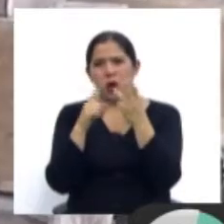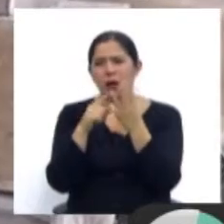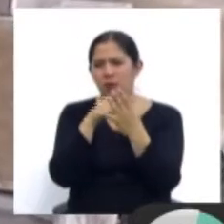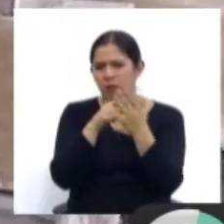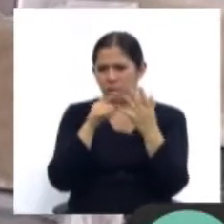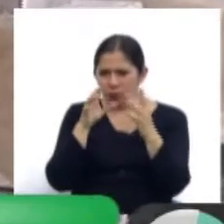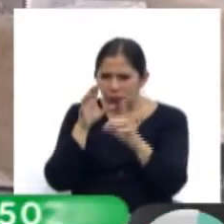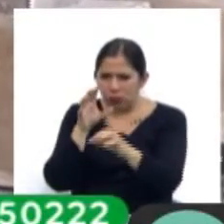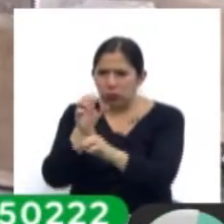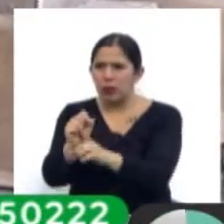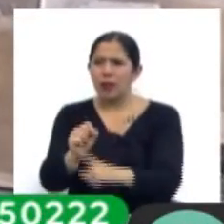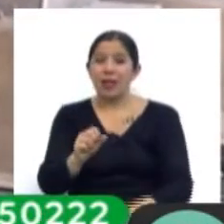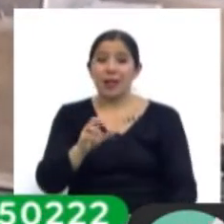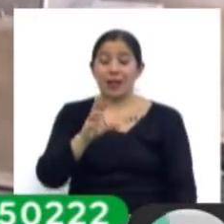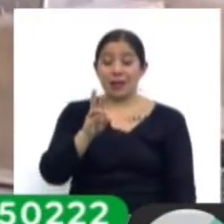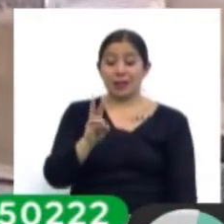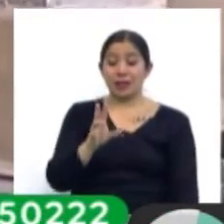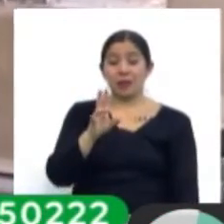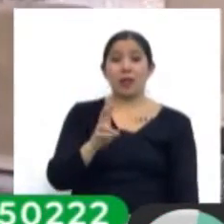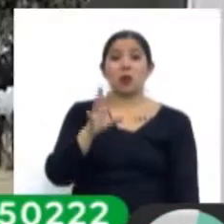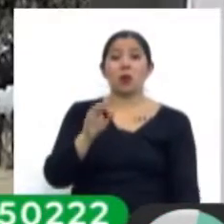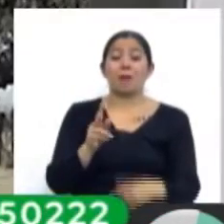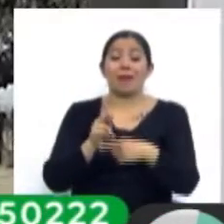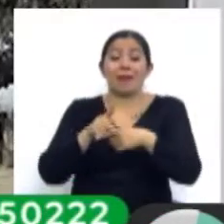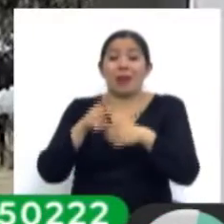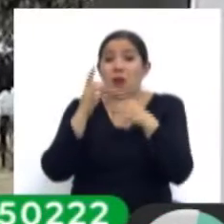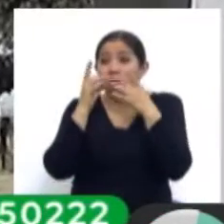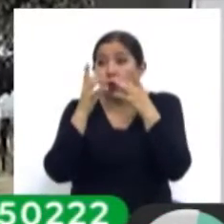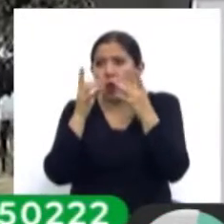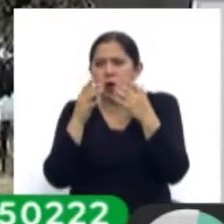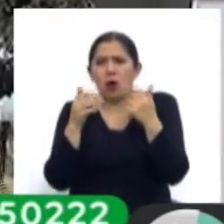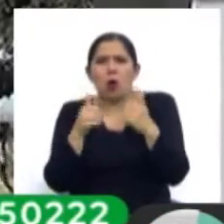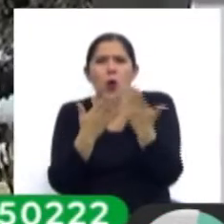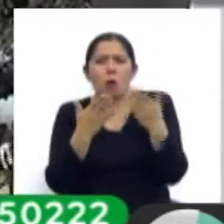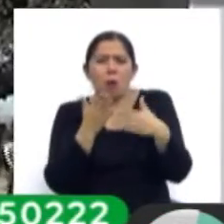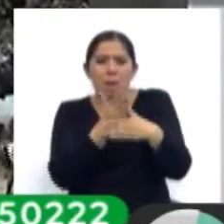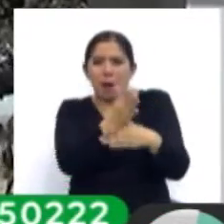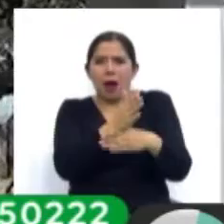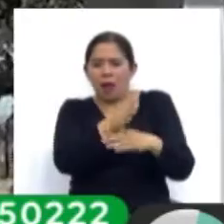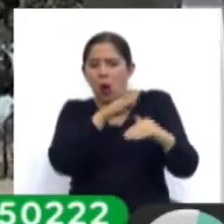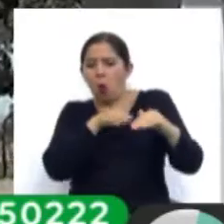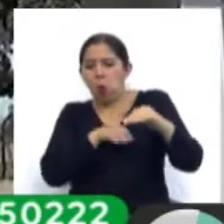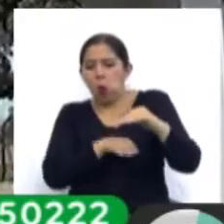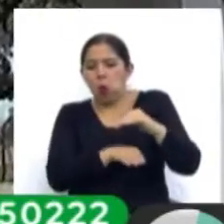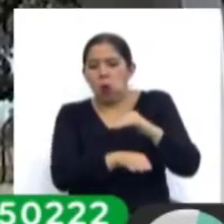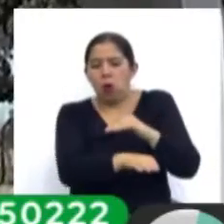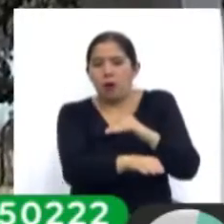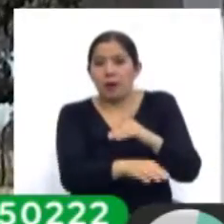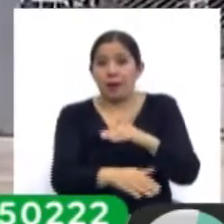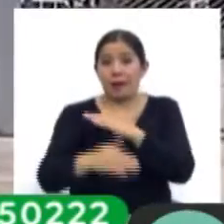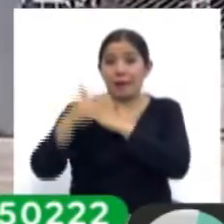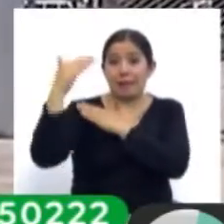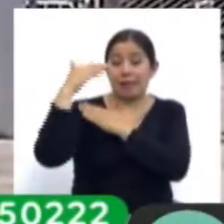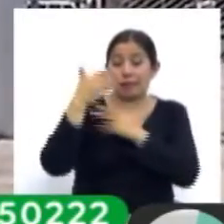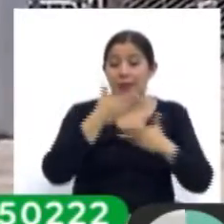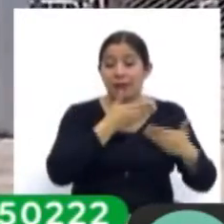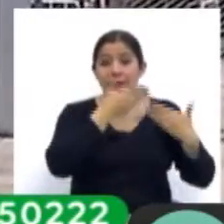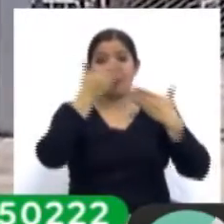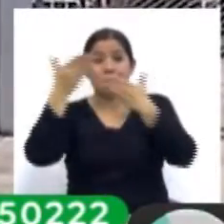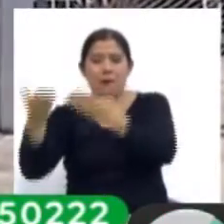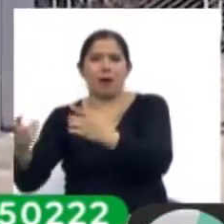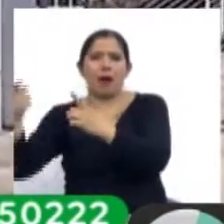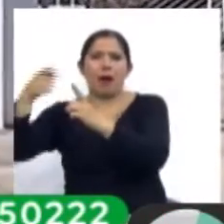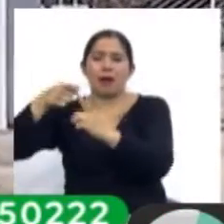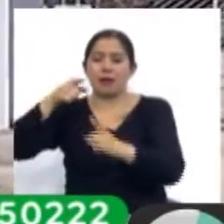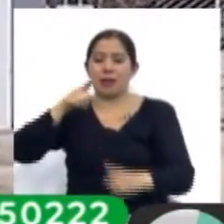de 679 kilos de droga camuflados en un piso de madera cuando la mercancía llegaba desde Santa Cruz al puerto